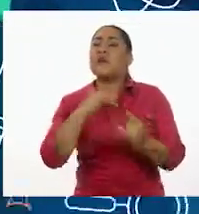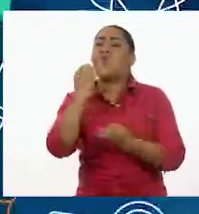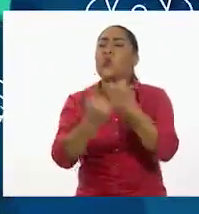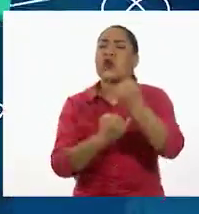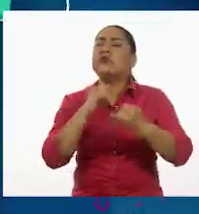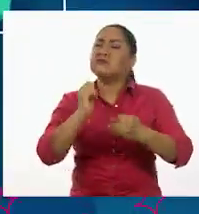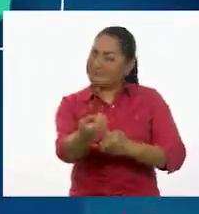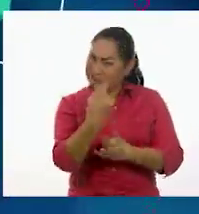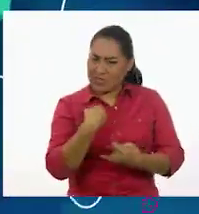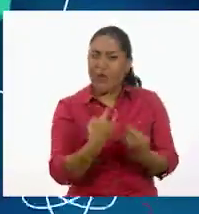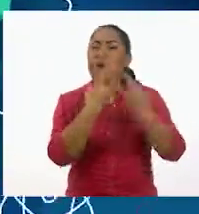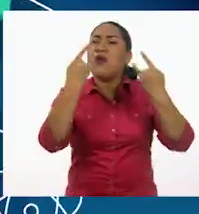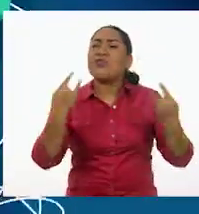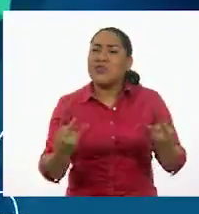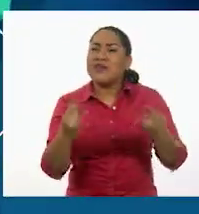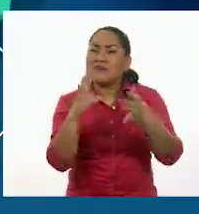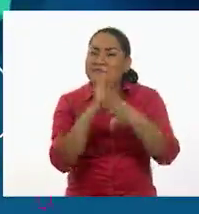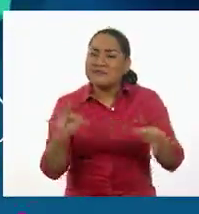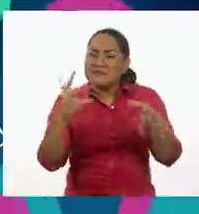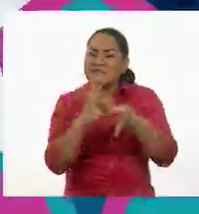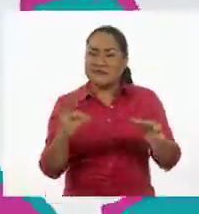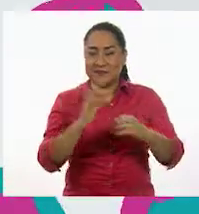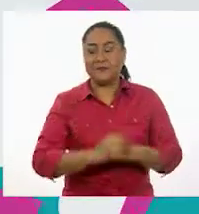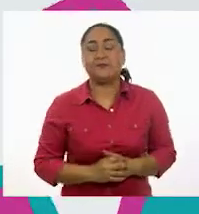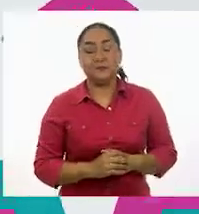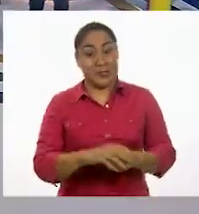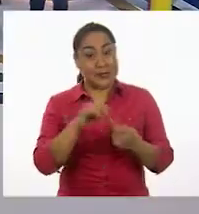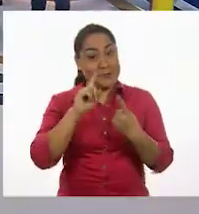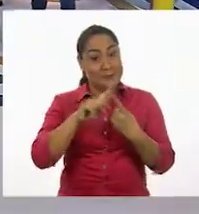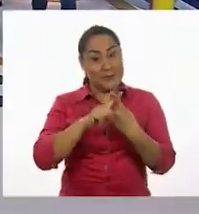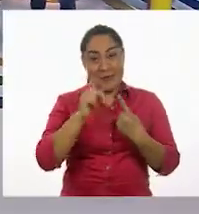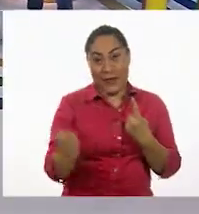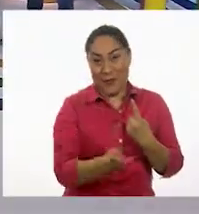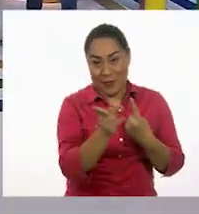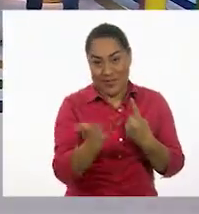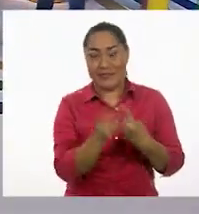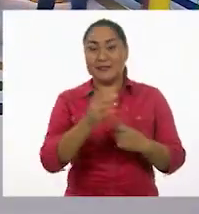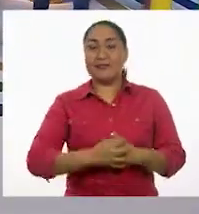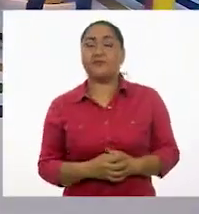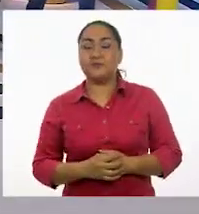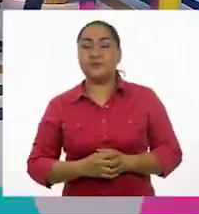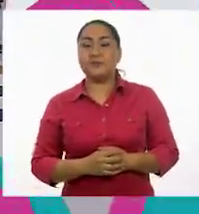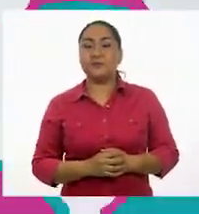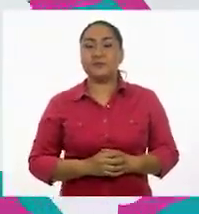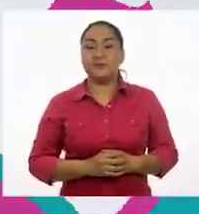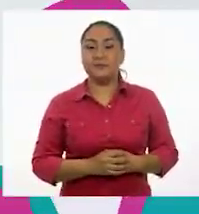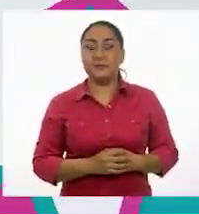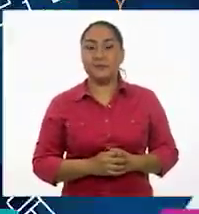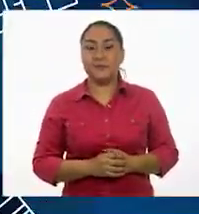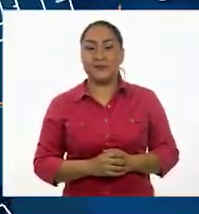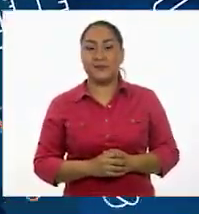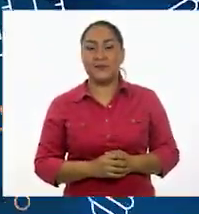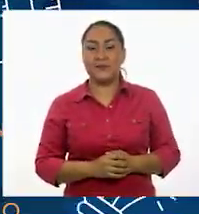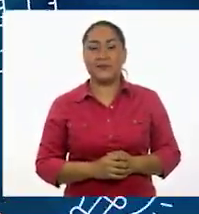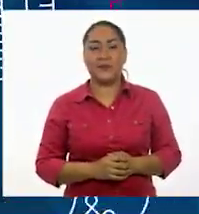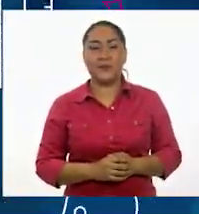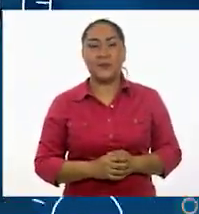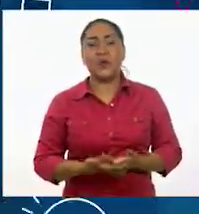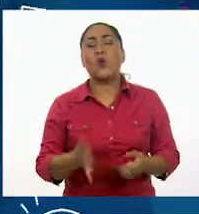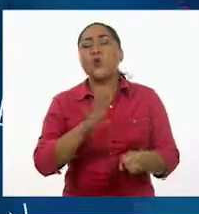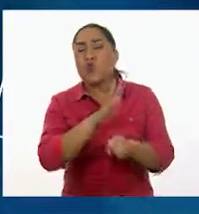la historia. Muy bien. Primera pregunta. Dice así: ¿cuál de los